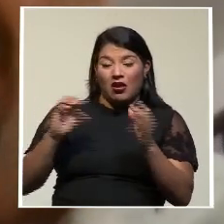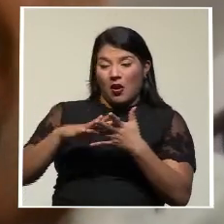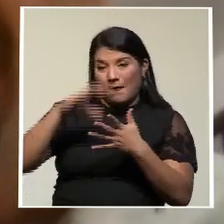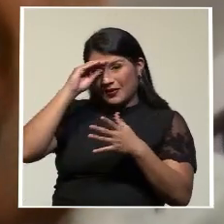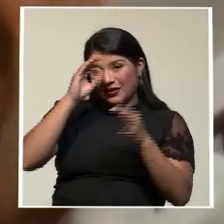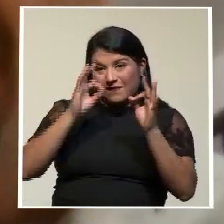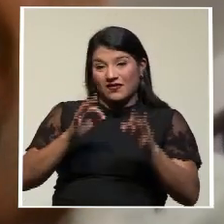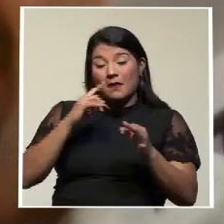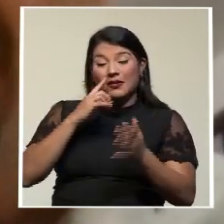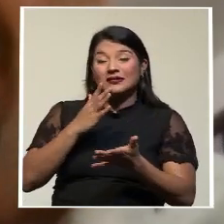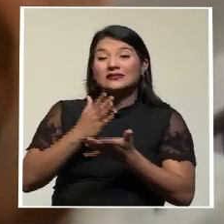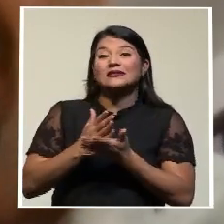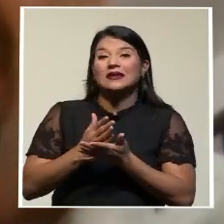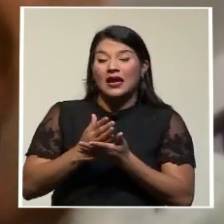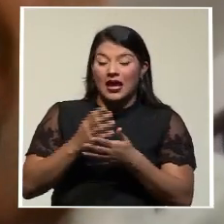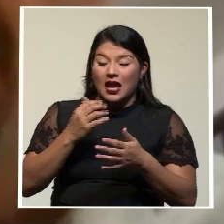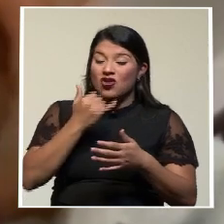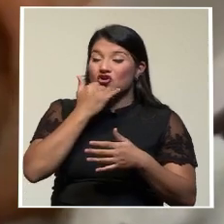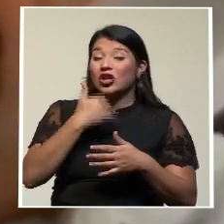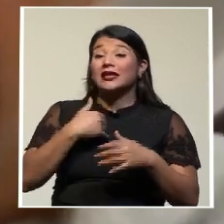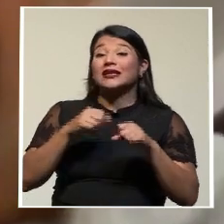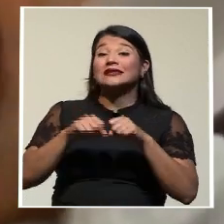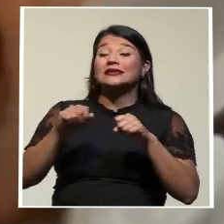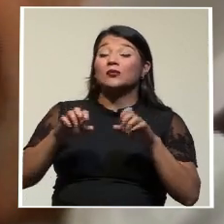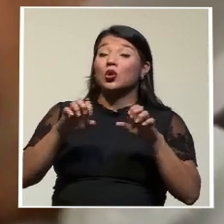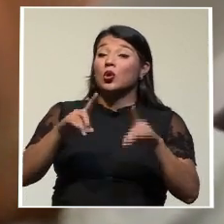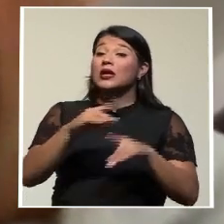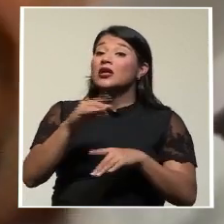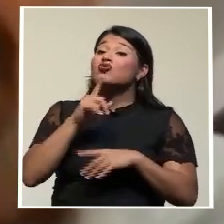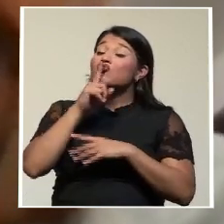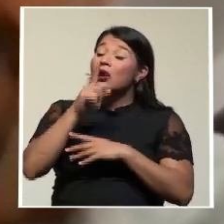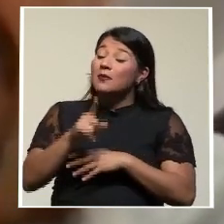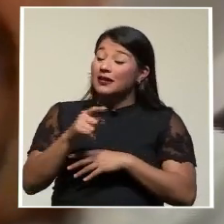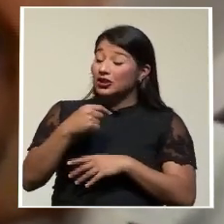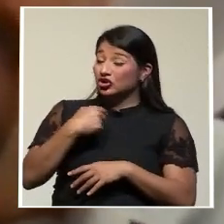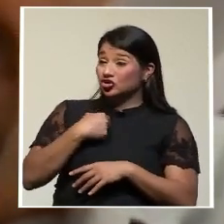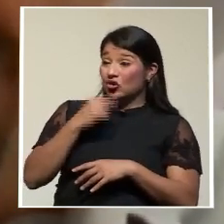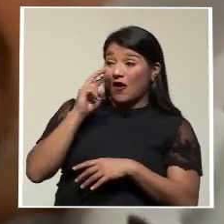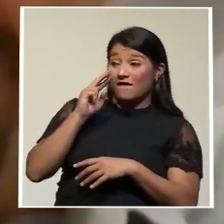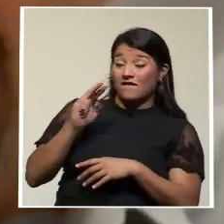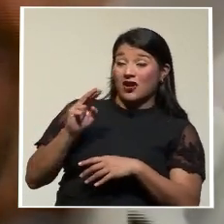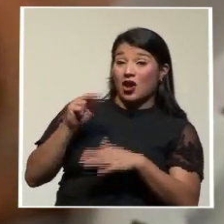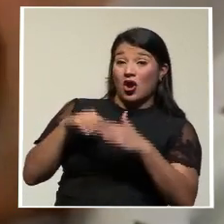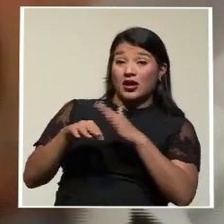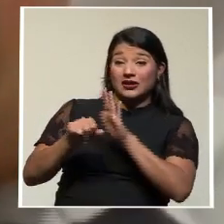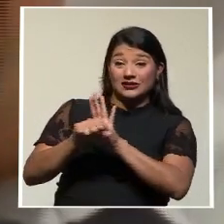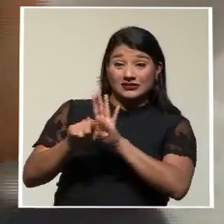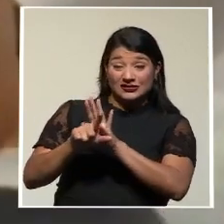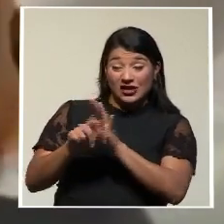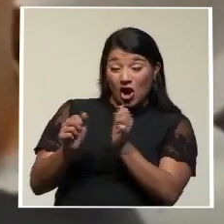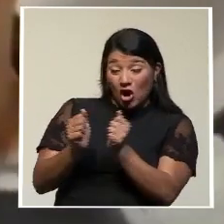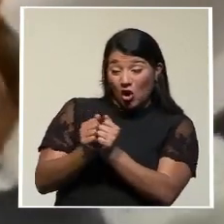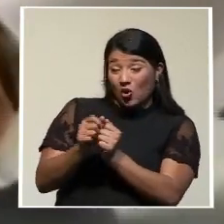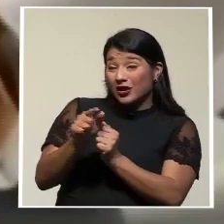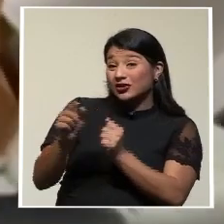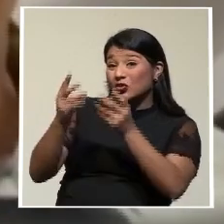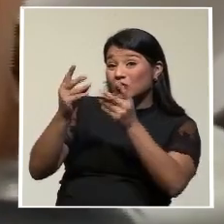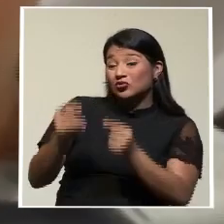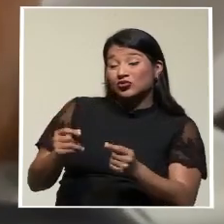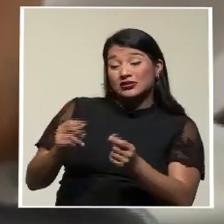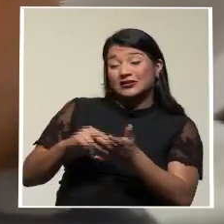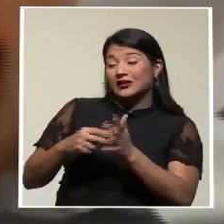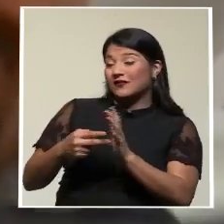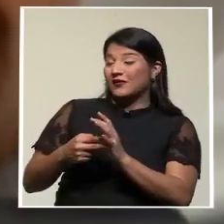de nuestro sistema educativo. Y realmente lo que uno ve desde la Asamblea es que, por ejemplo, con estos presupuestos estamos yendo en la